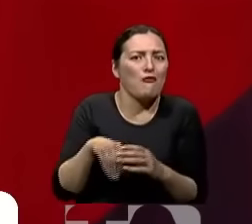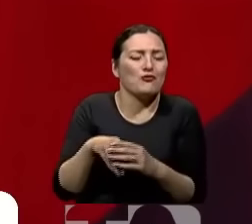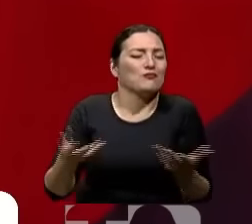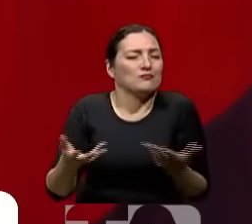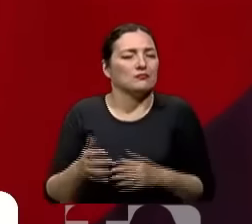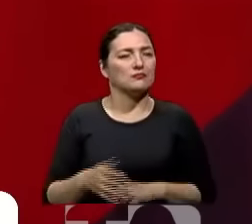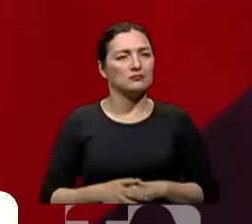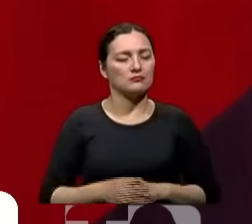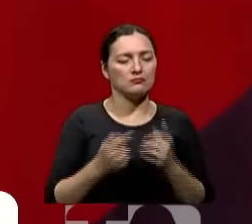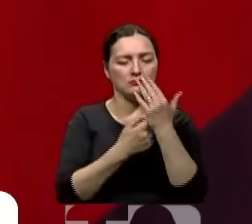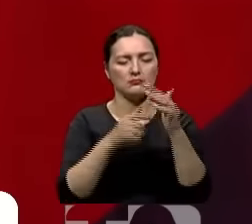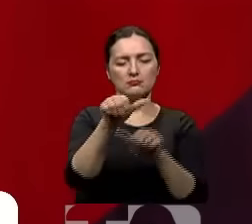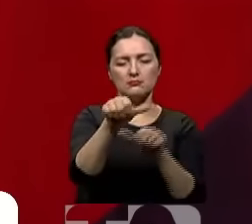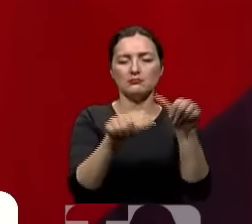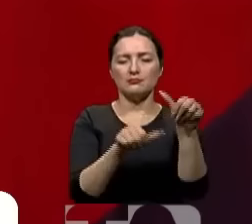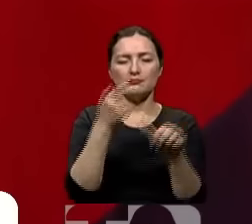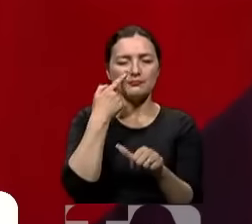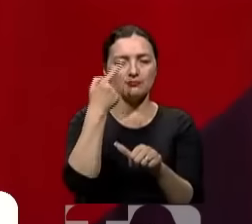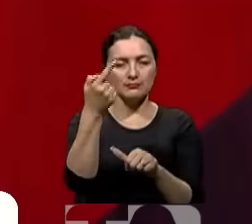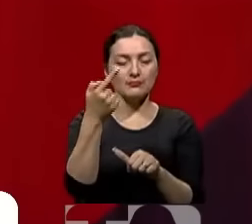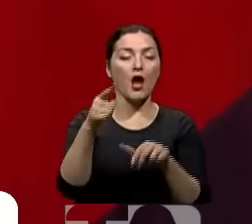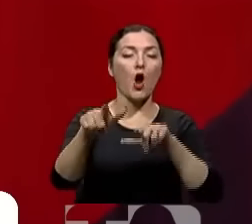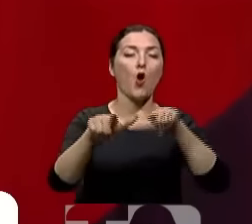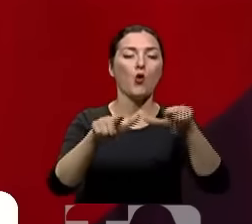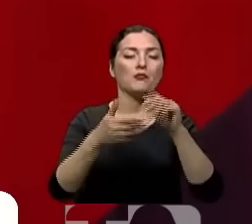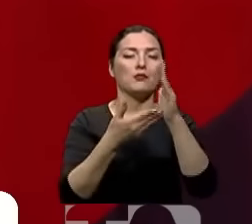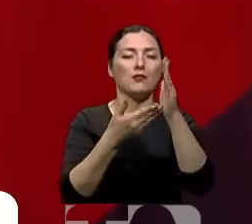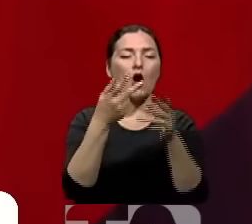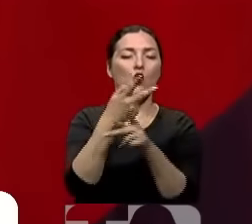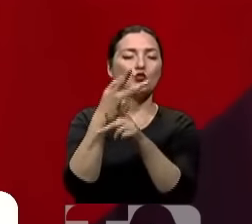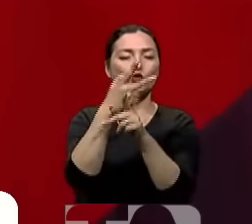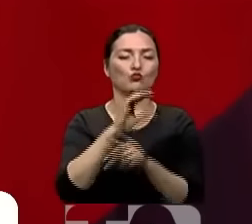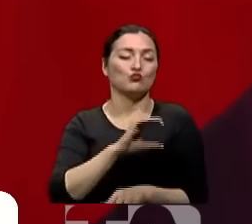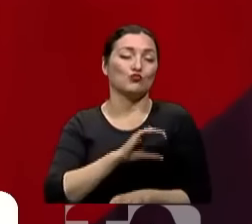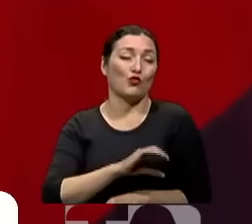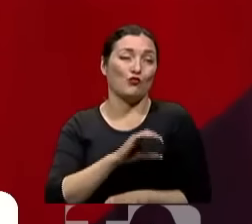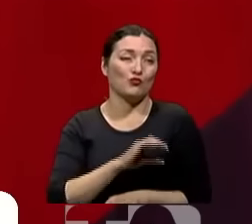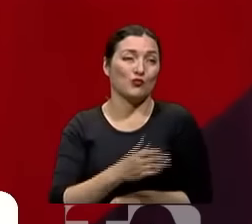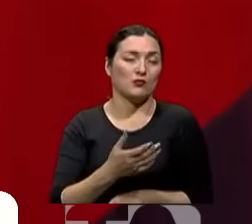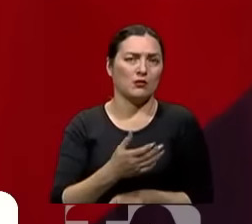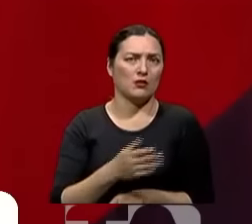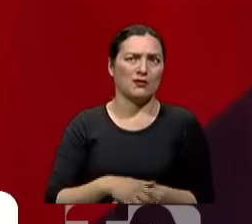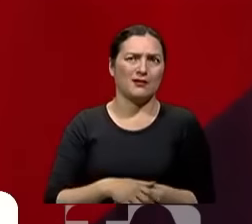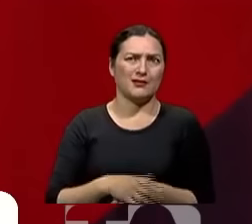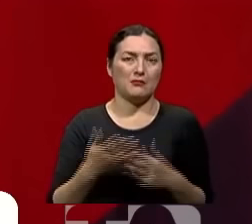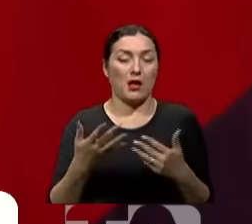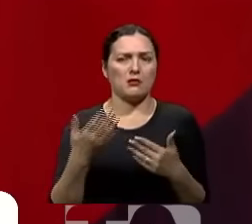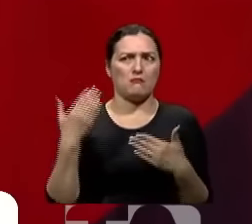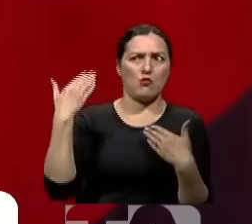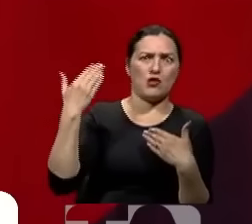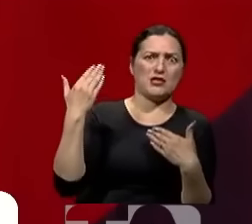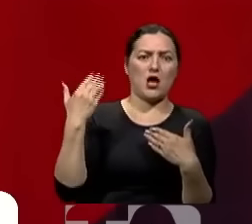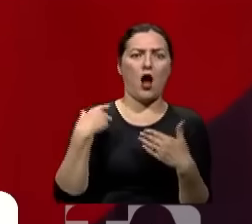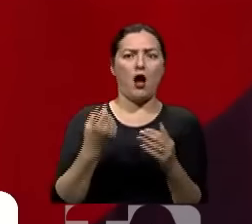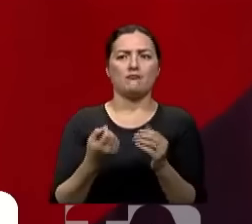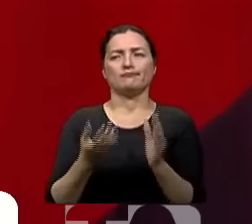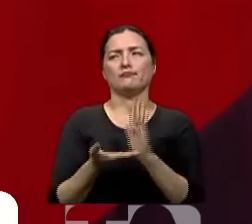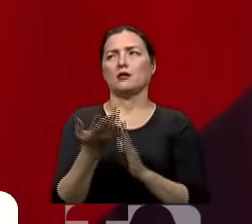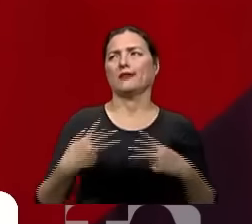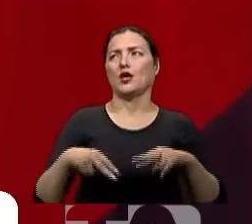administración y para algunos sectores dentro del Consejo Metropolitano, no sea políticamente conveniente, pero me parece que